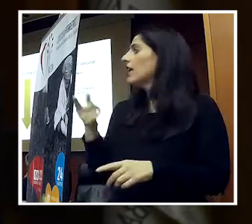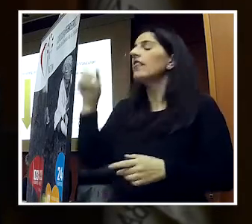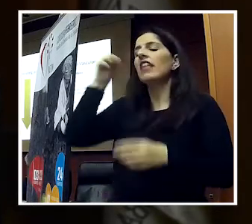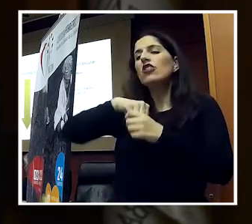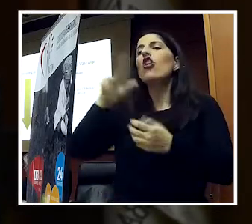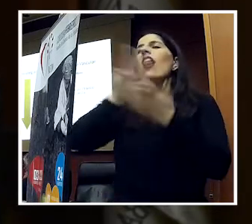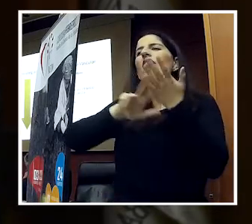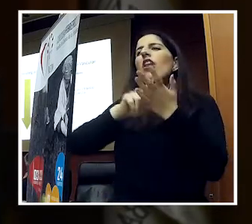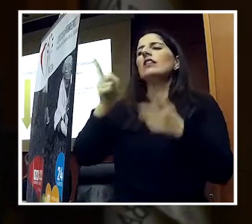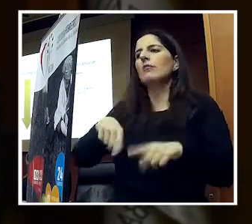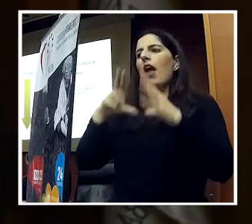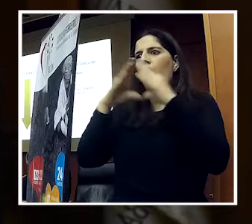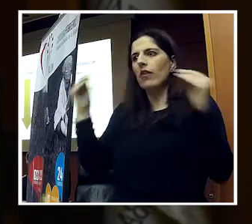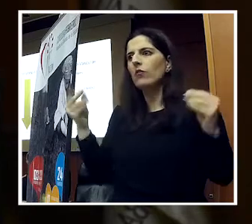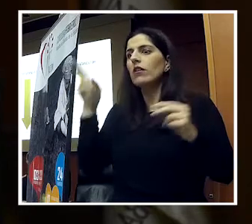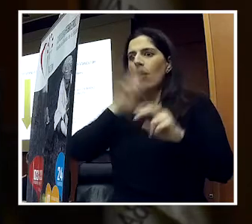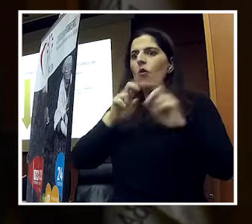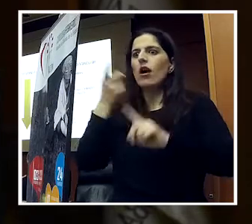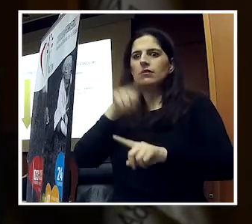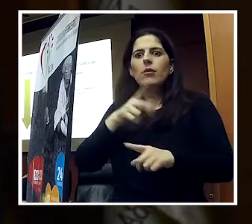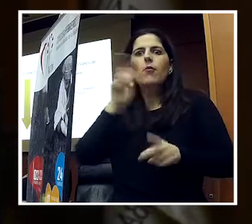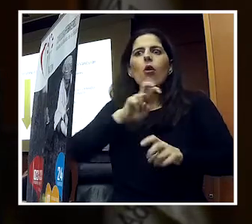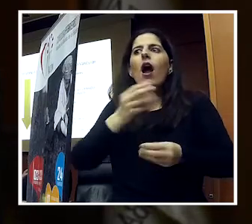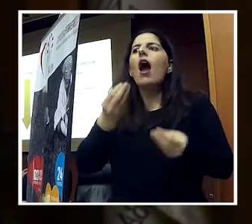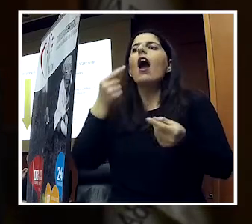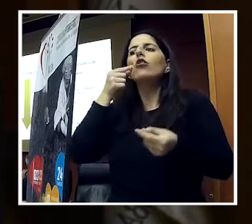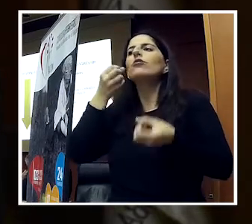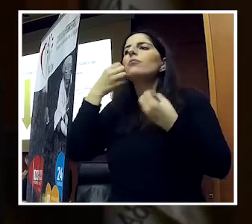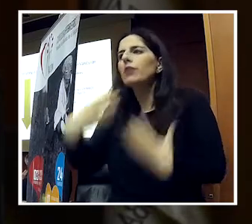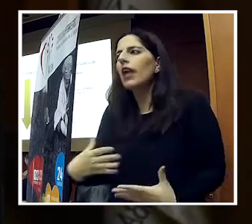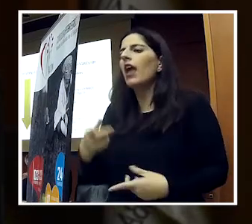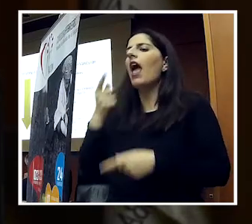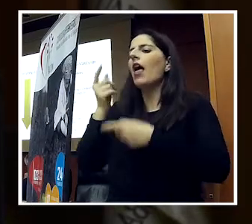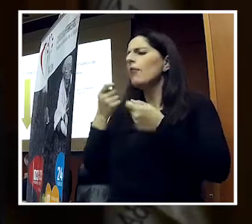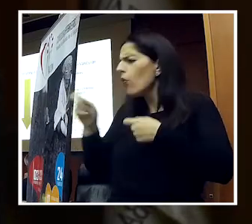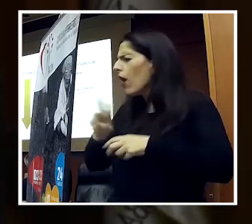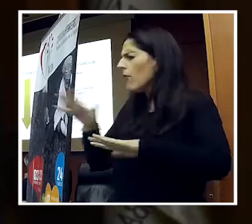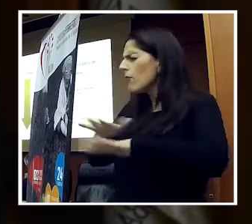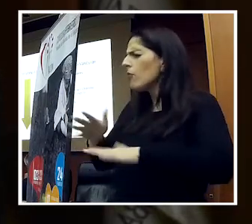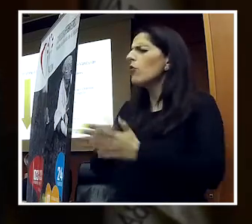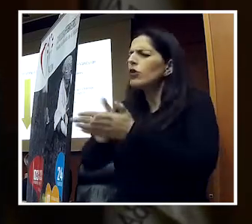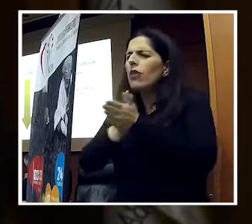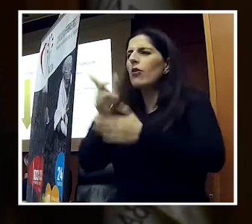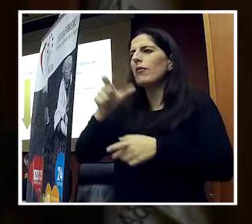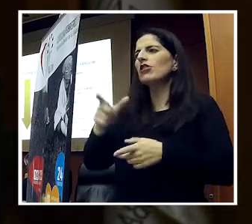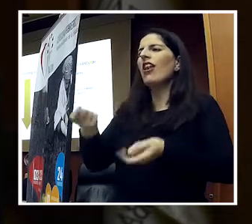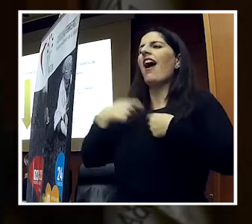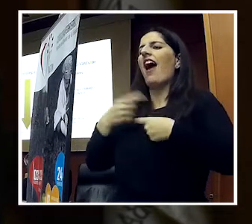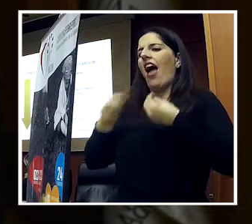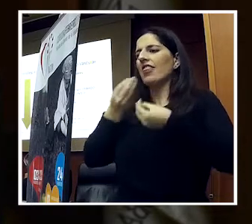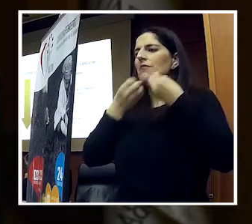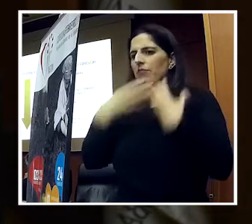autonómico, que empiecen por la promoción y la prevención de la salud, la promoción de hábitos saludables, como ven aquí, sobre todo en población